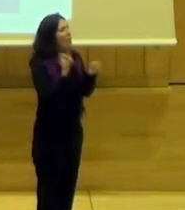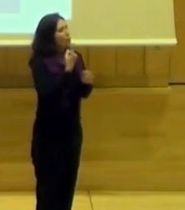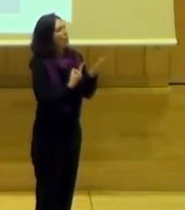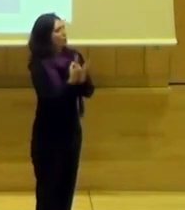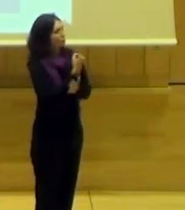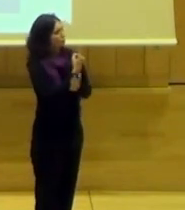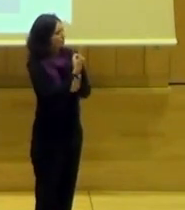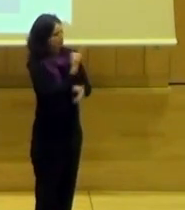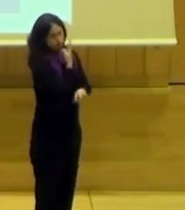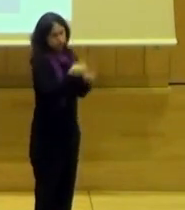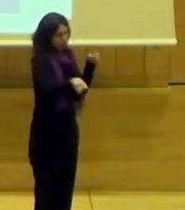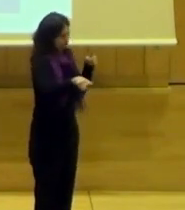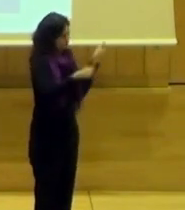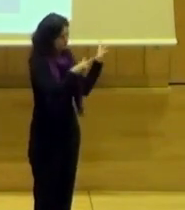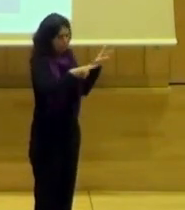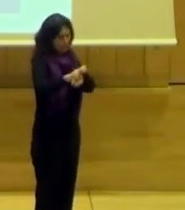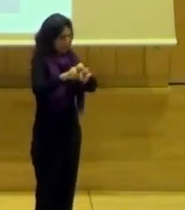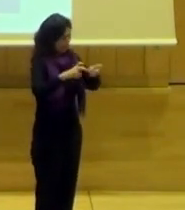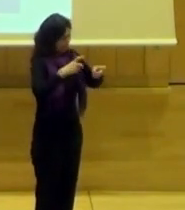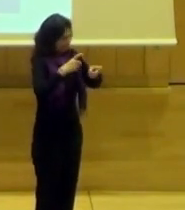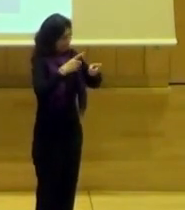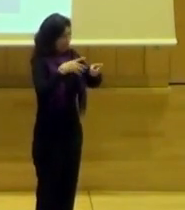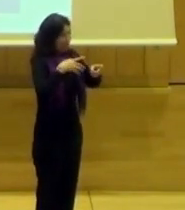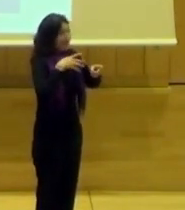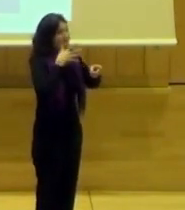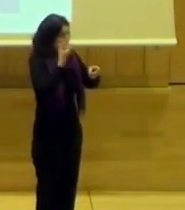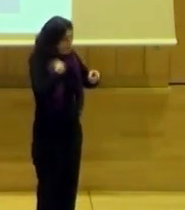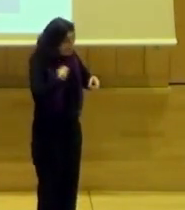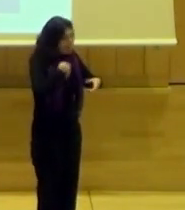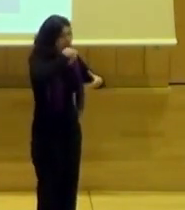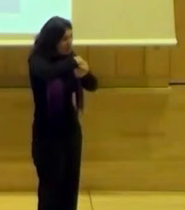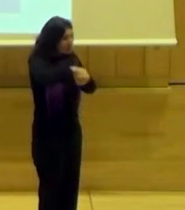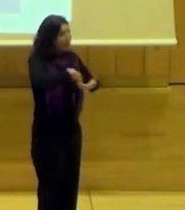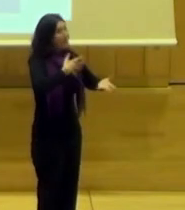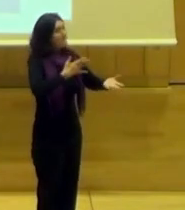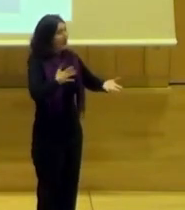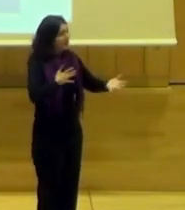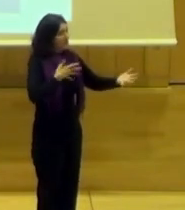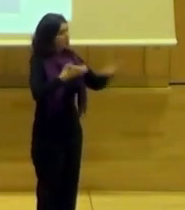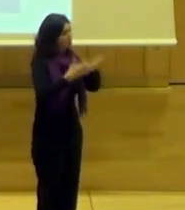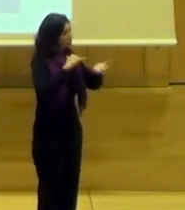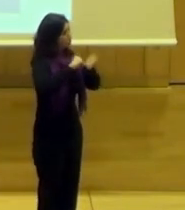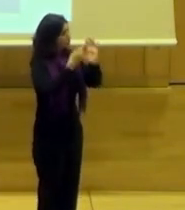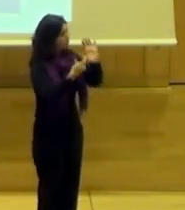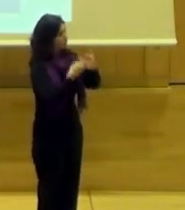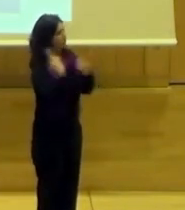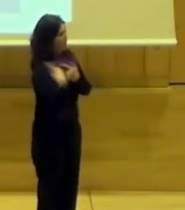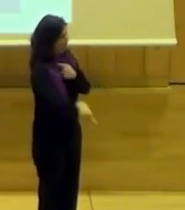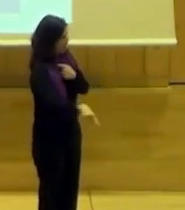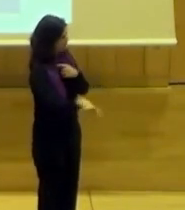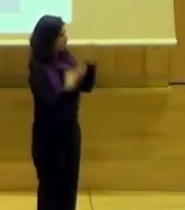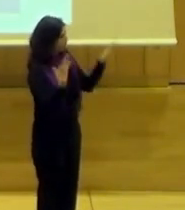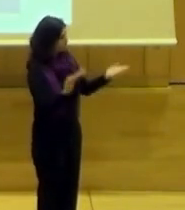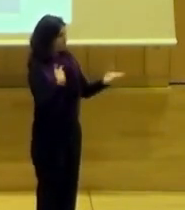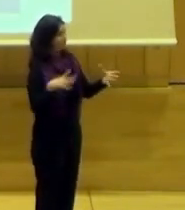ruta totalmente distinta, renovada, y donde el patrimonio arquitectónico de la ciudad tuviera cabida. Es decir, hemos incluido,